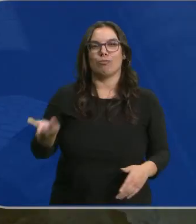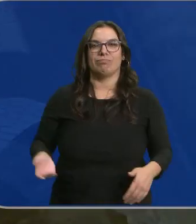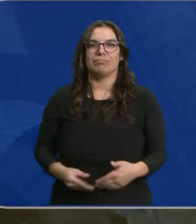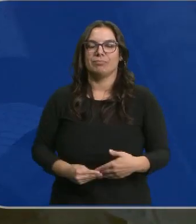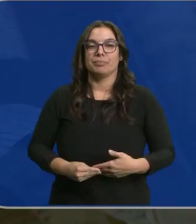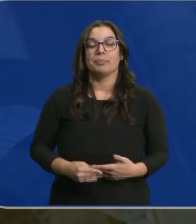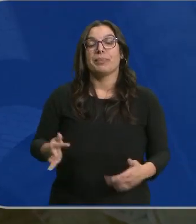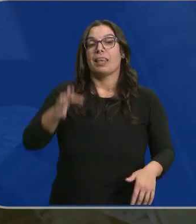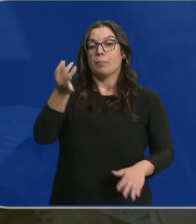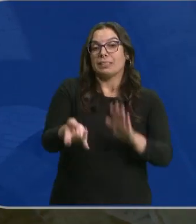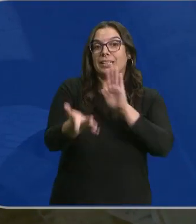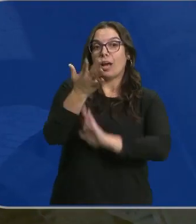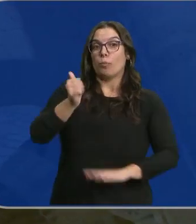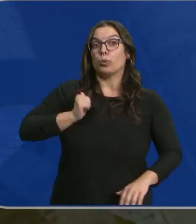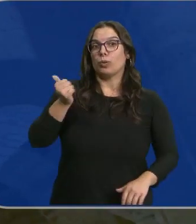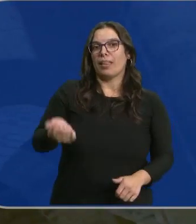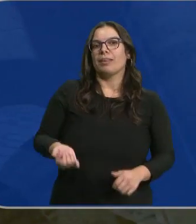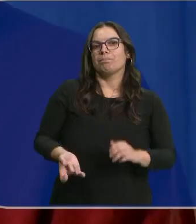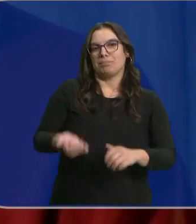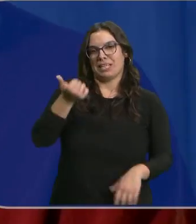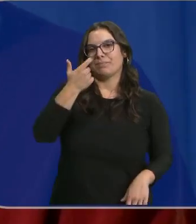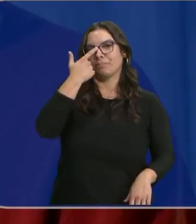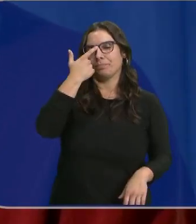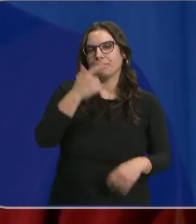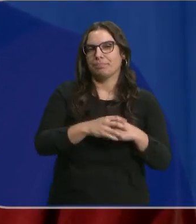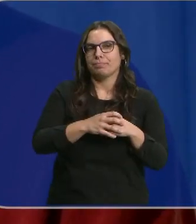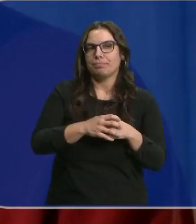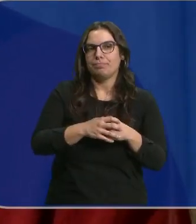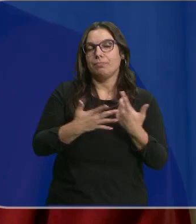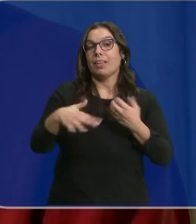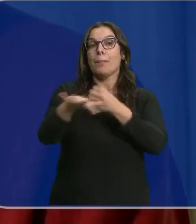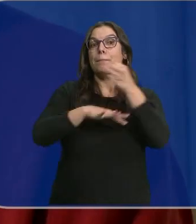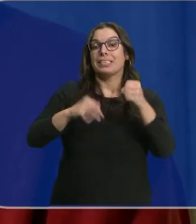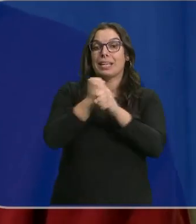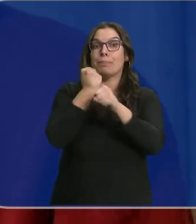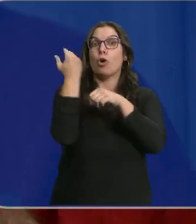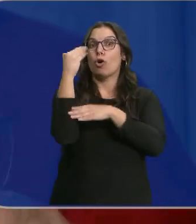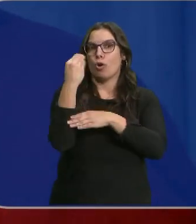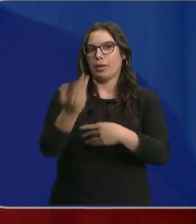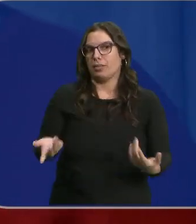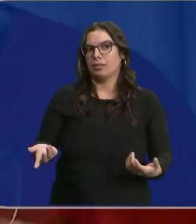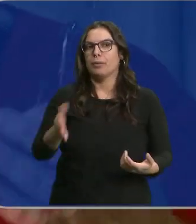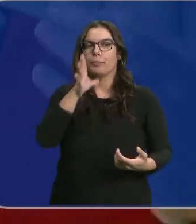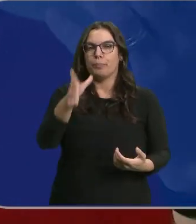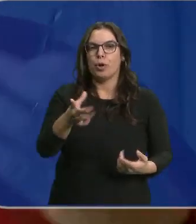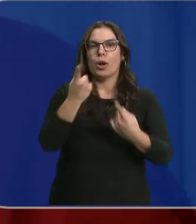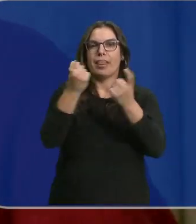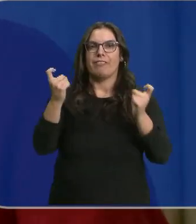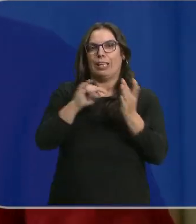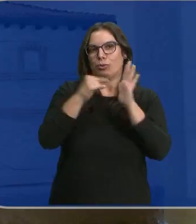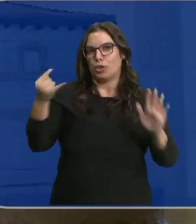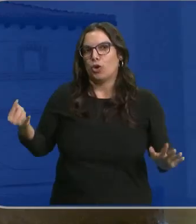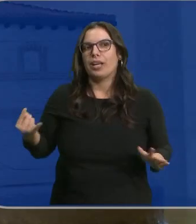cluniacense. Y además crearía nuevas oportunidades. Una gran base de empleo juvenil, porque ahí intervienen las